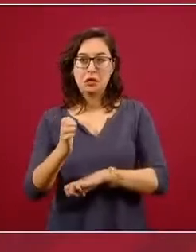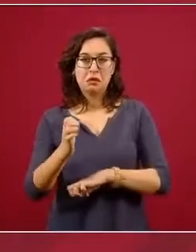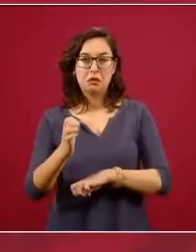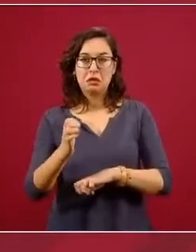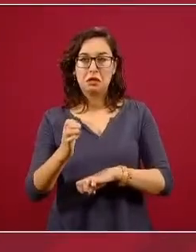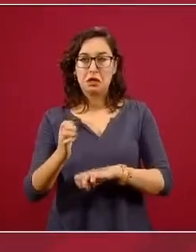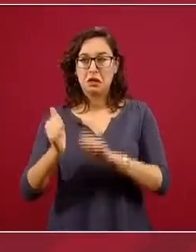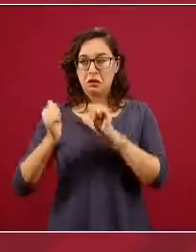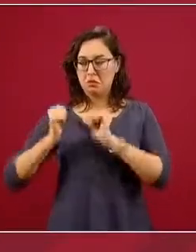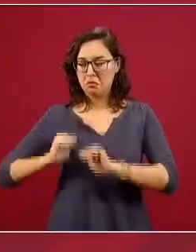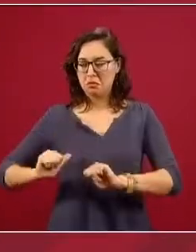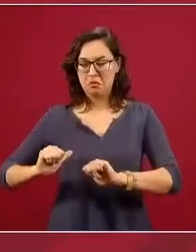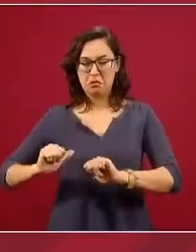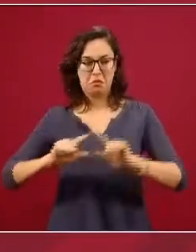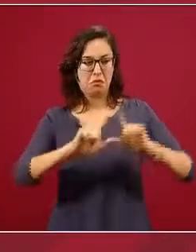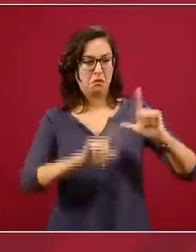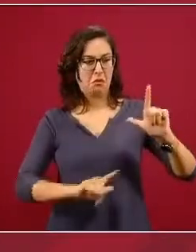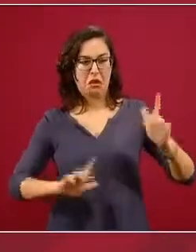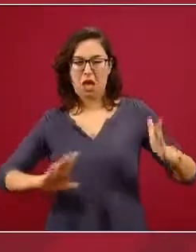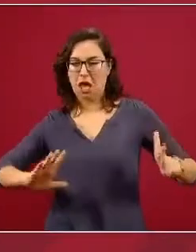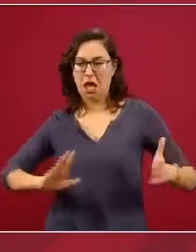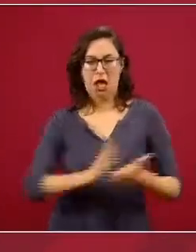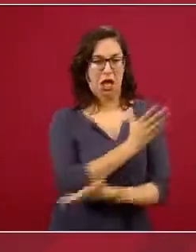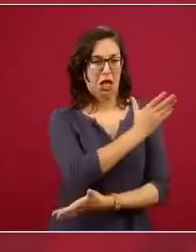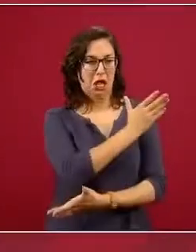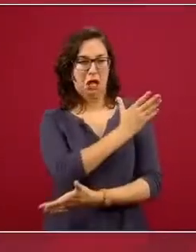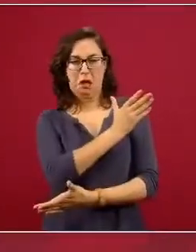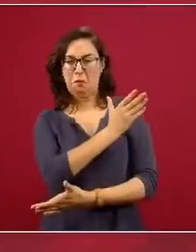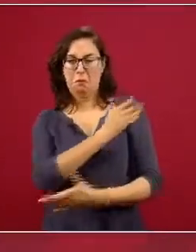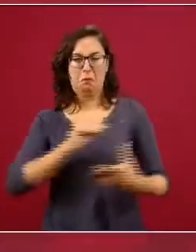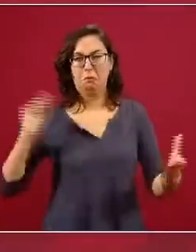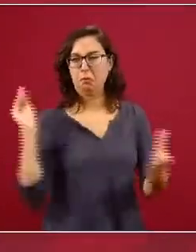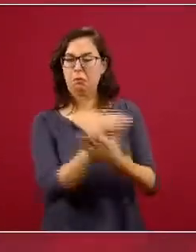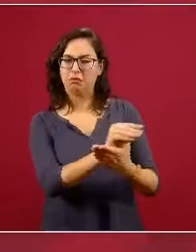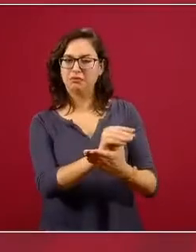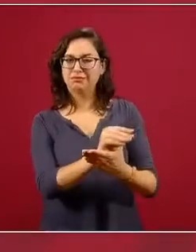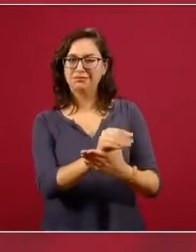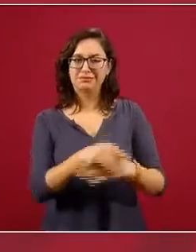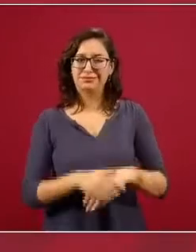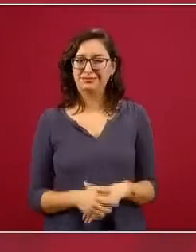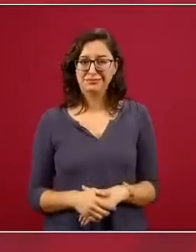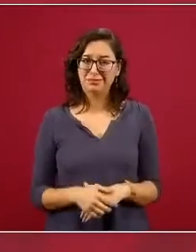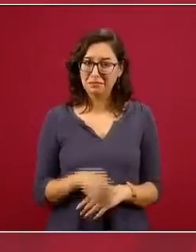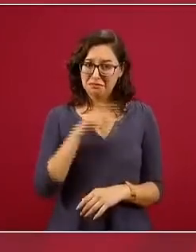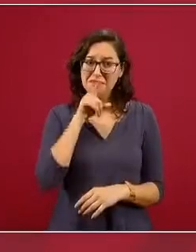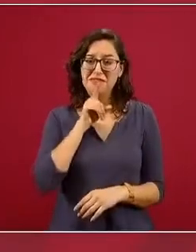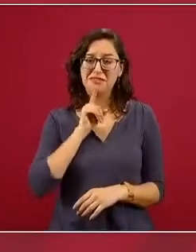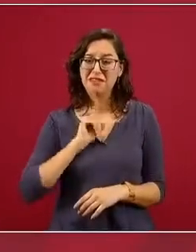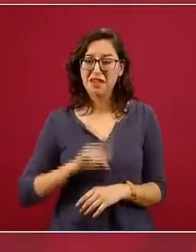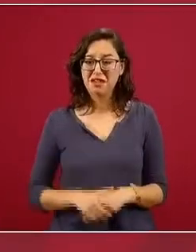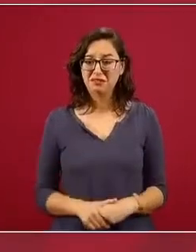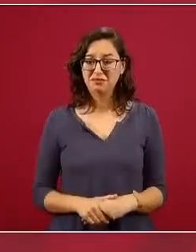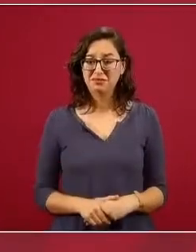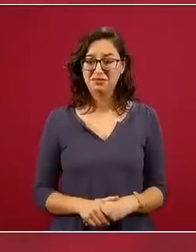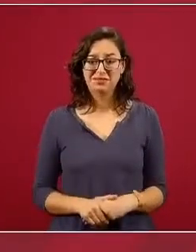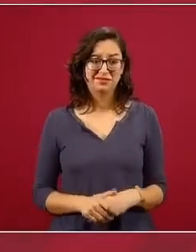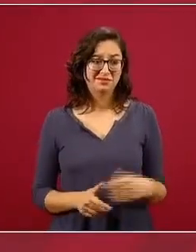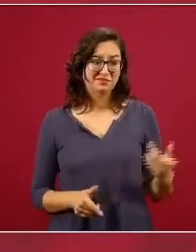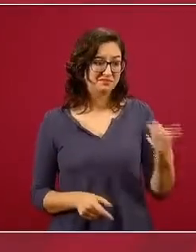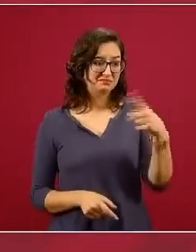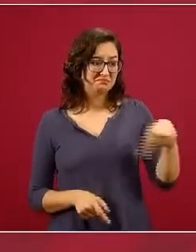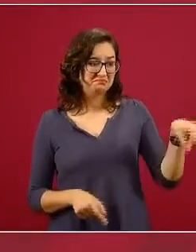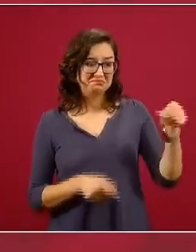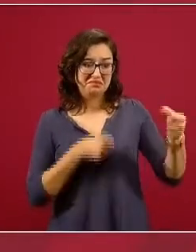desconocer a la federación es ficción. Esto es, insisto, a veces lo hemos dicho, ojalá suba el